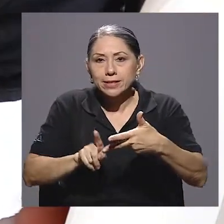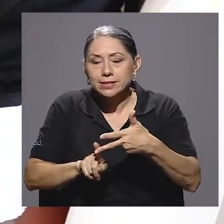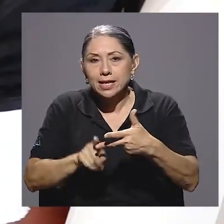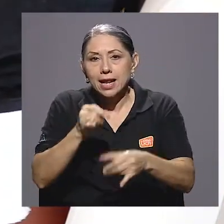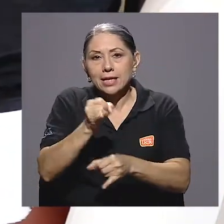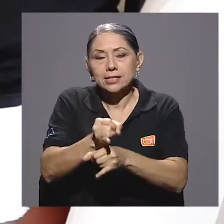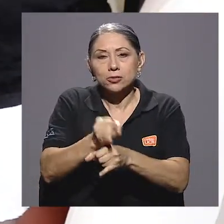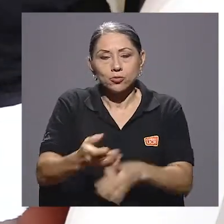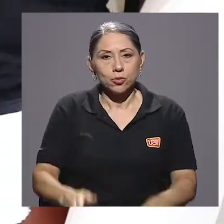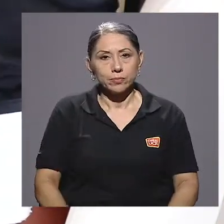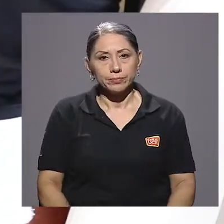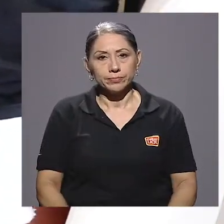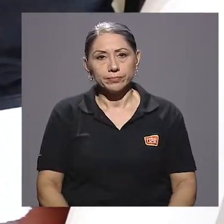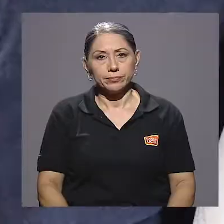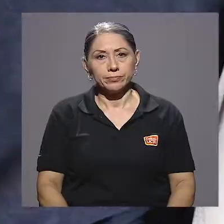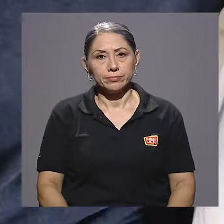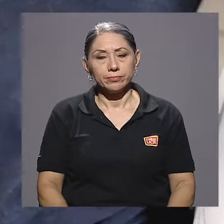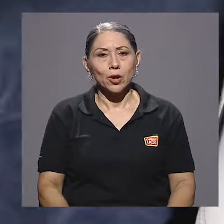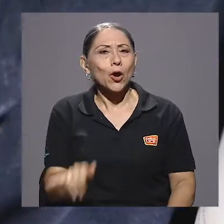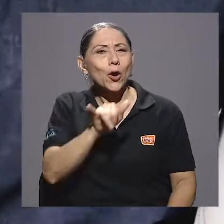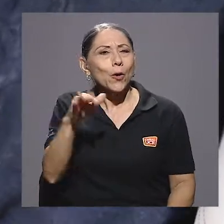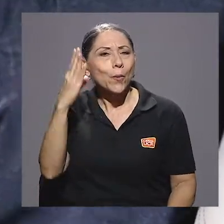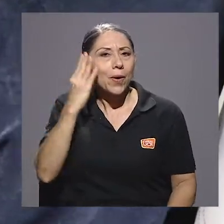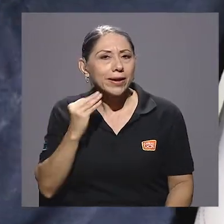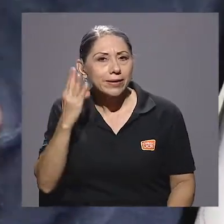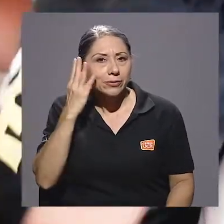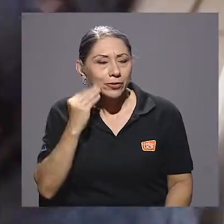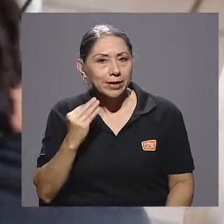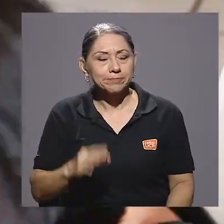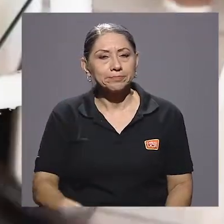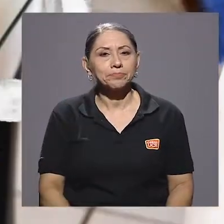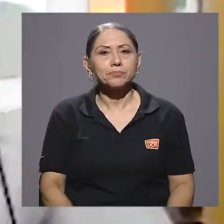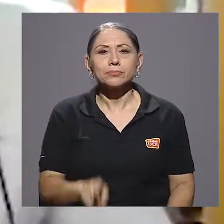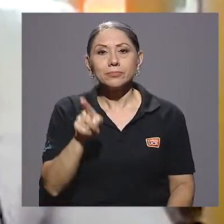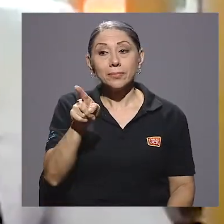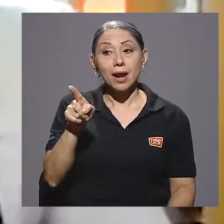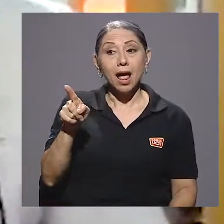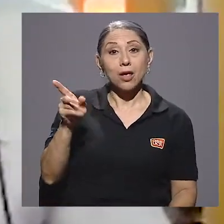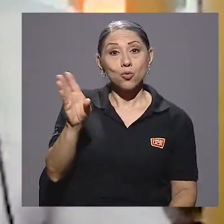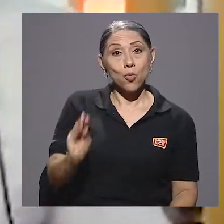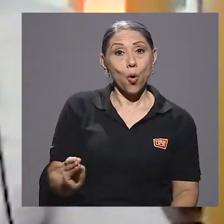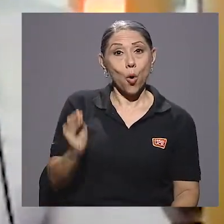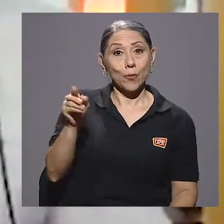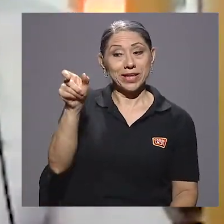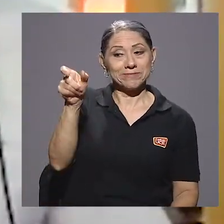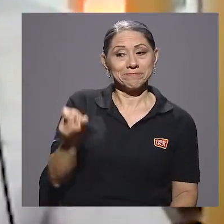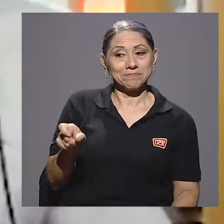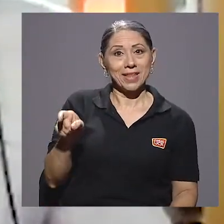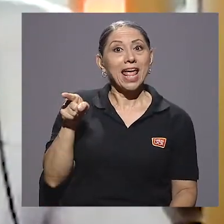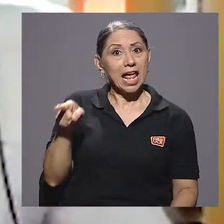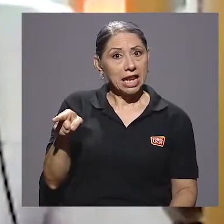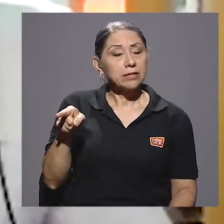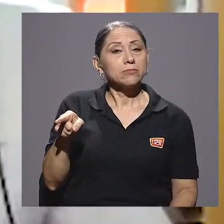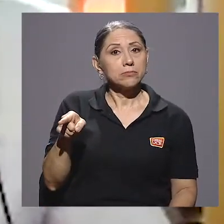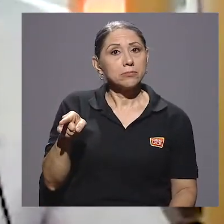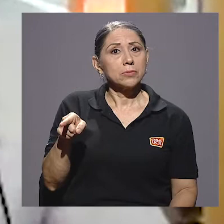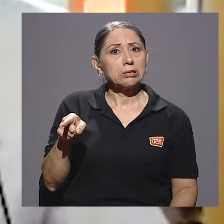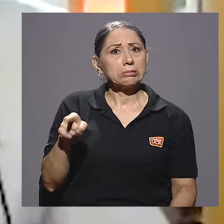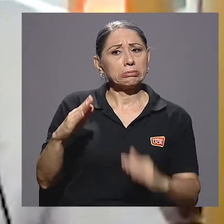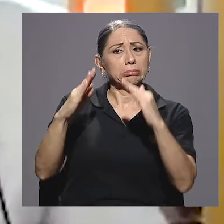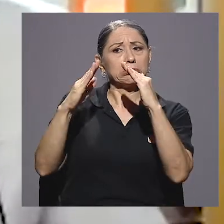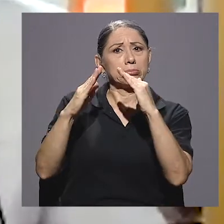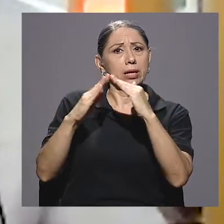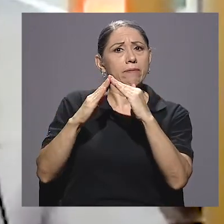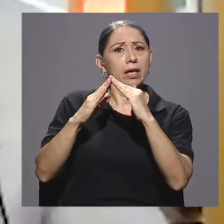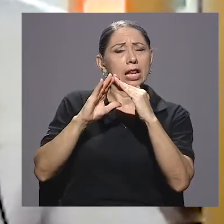docentes, hablamos de la institución. Como anécdota, hay un joven que vive